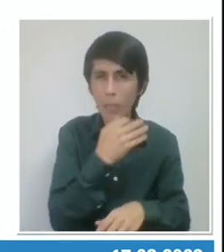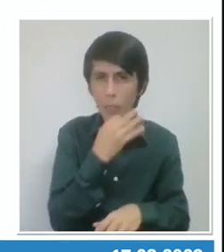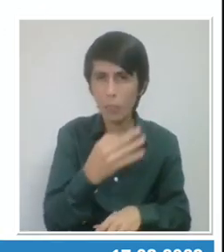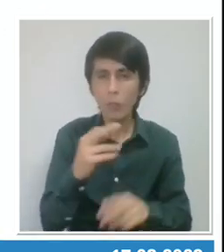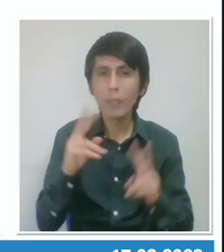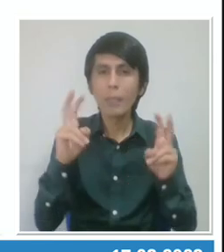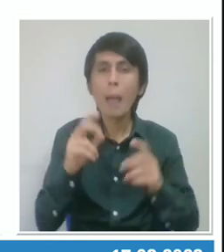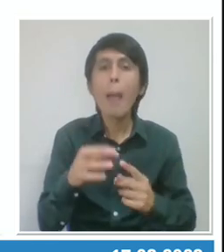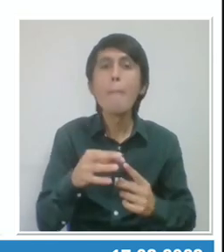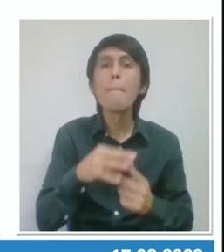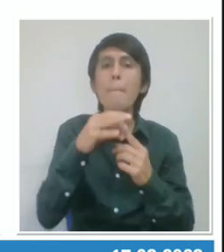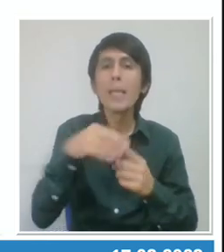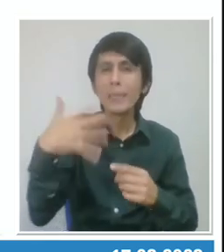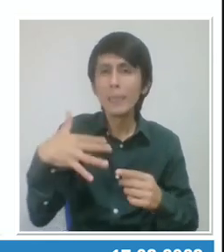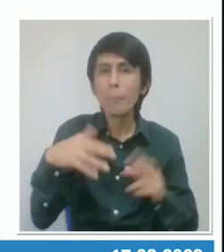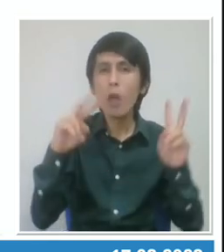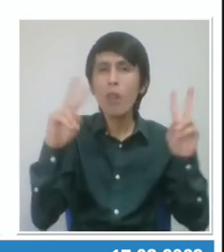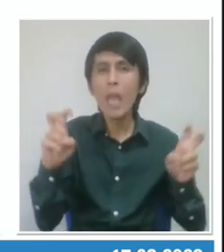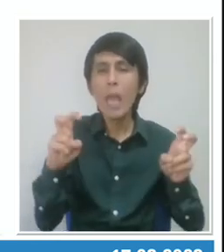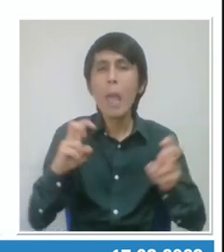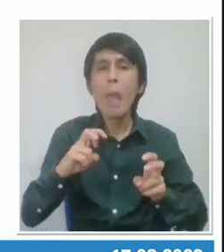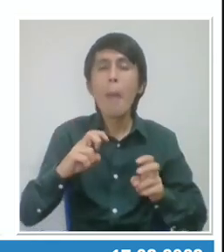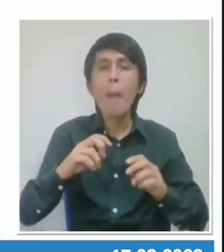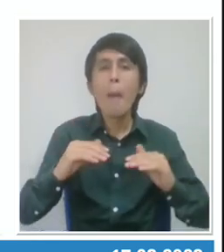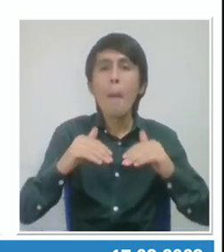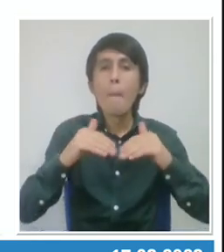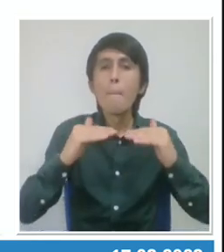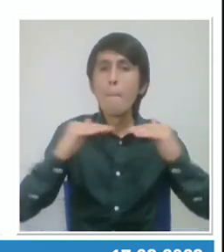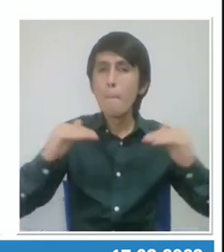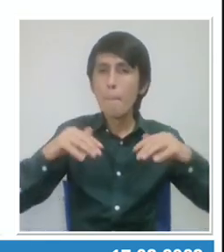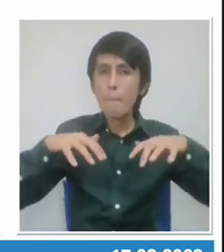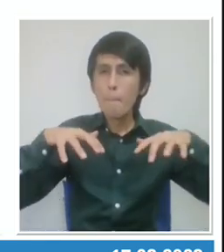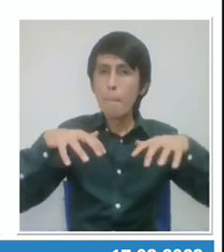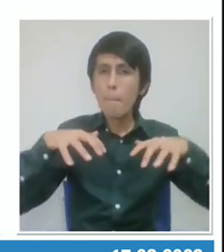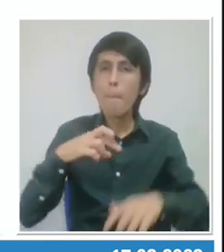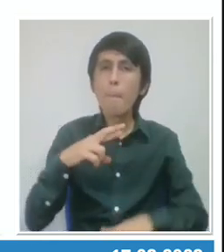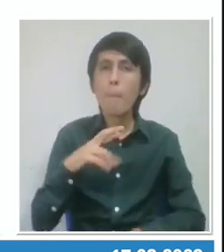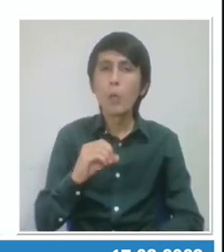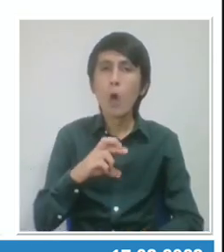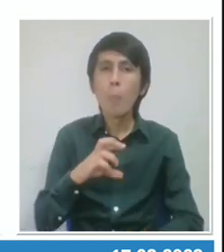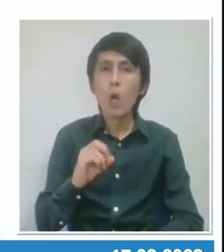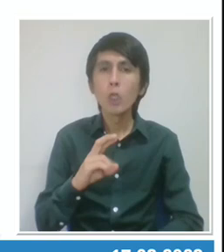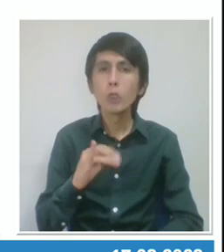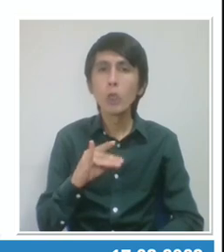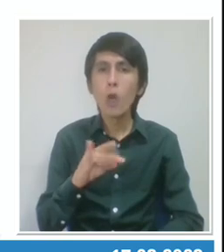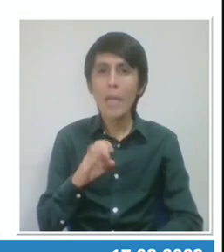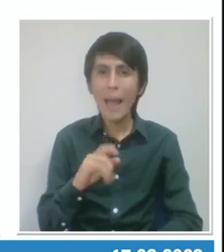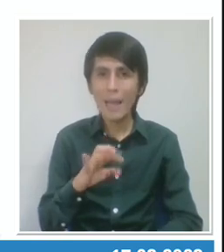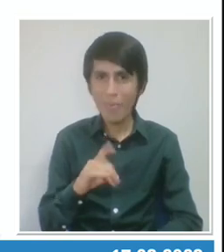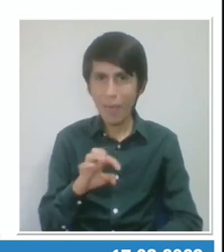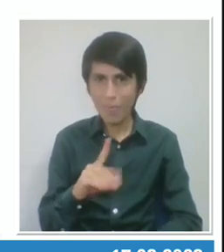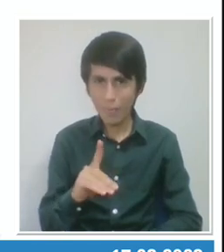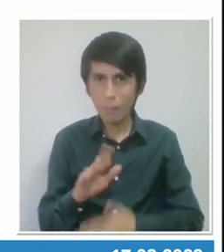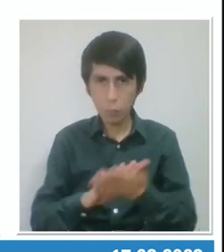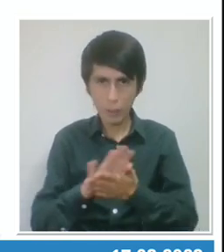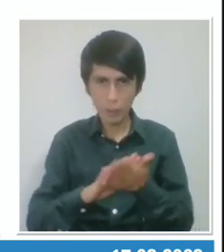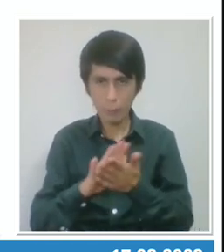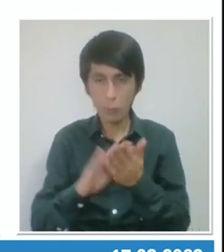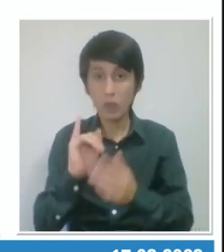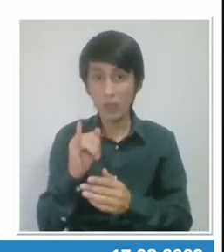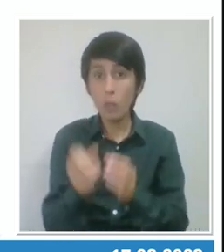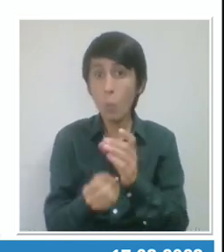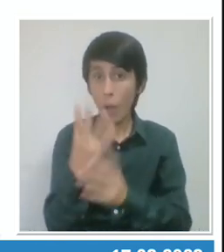el texto de la Constitución, uno podría, aunque sea nuevo en rigor en el texto